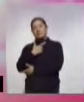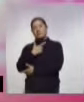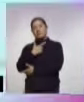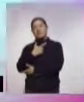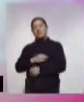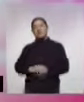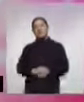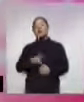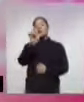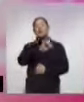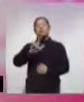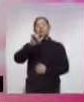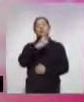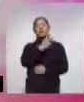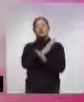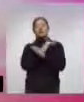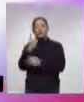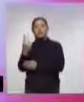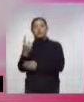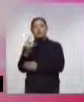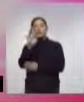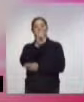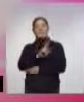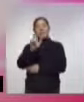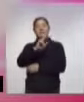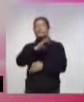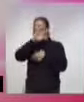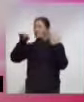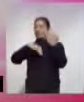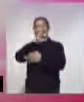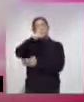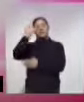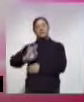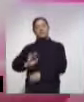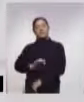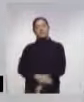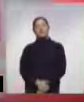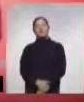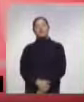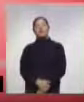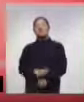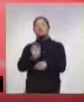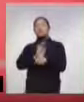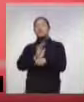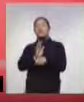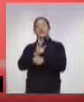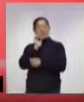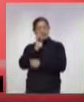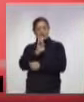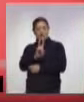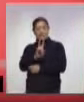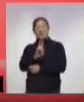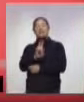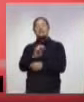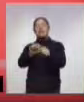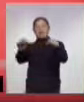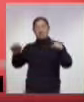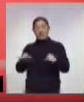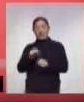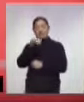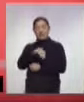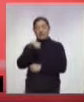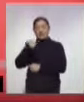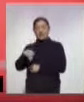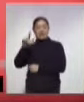noche. Lunes 2x1. Martes todos con descuento. El cine se ve en la Sala Miguel en El